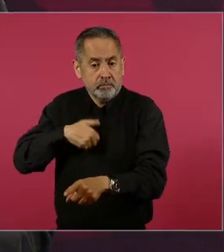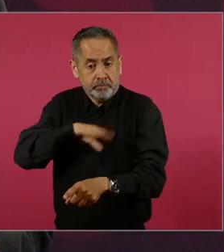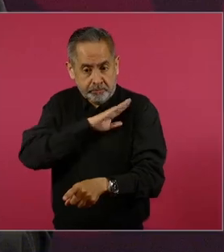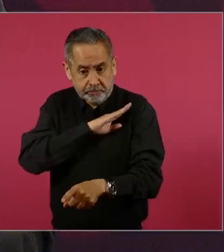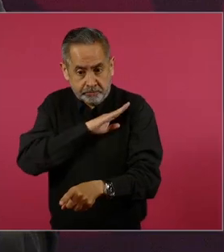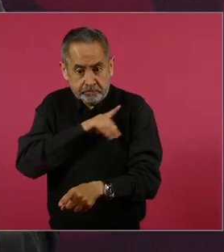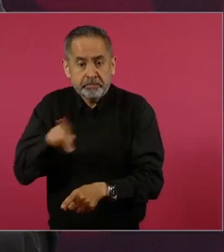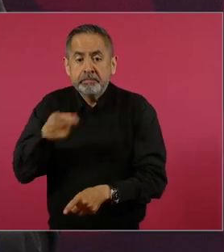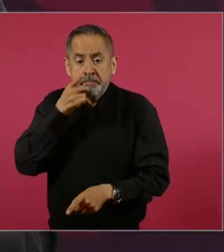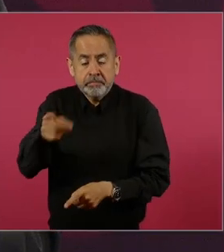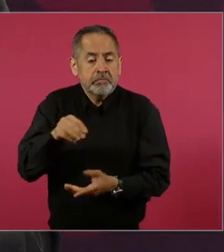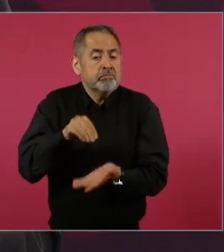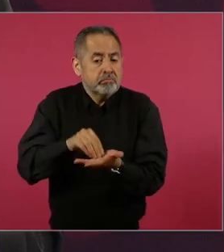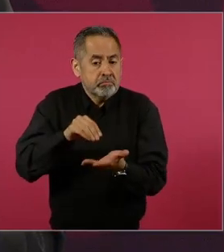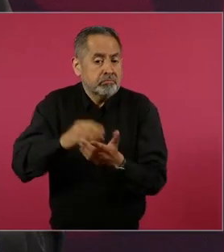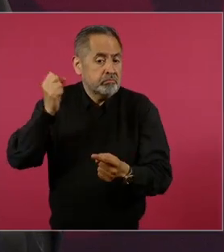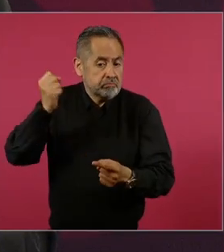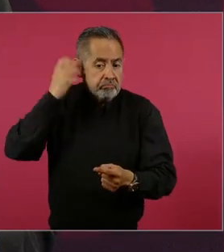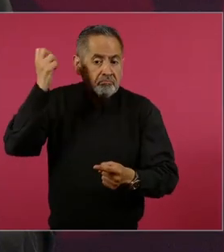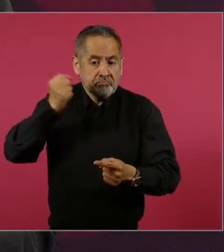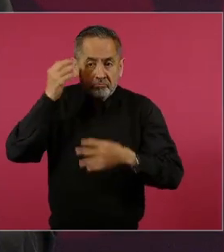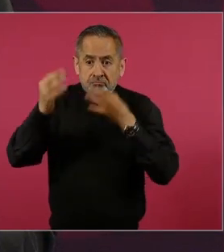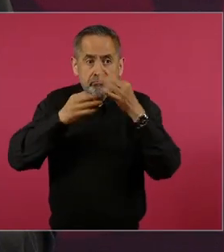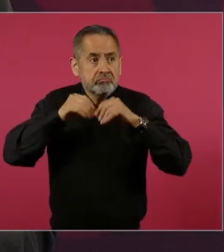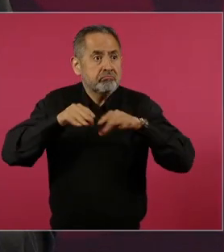continuar con las conferencias.